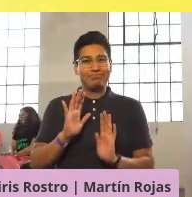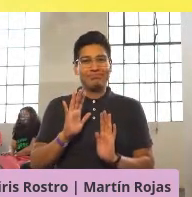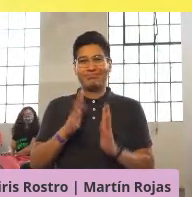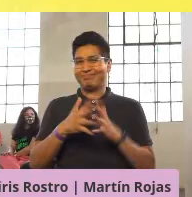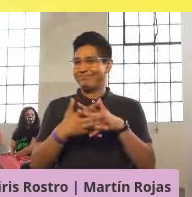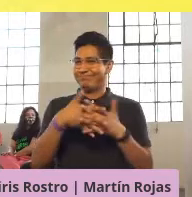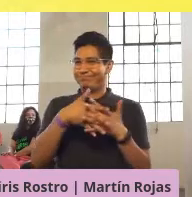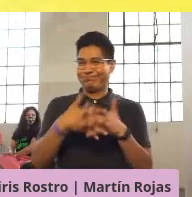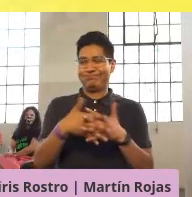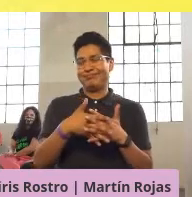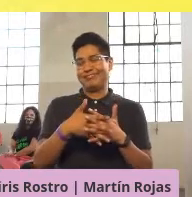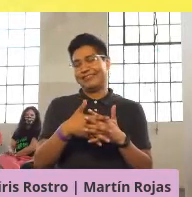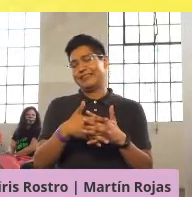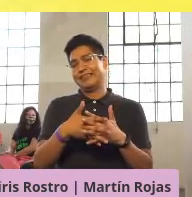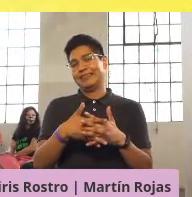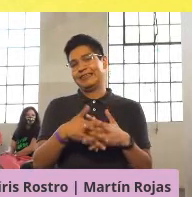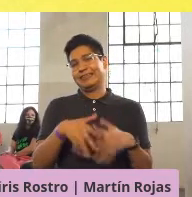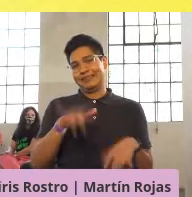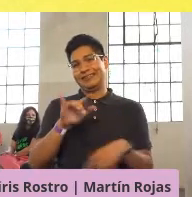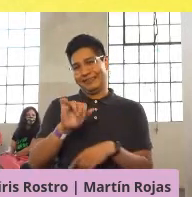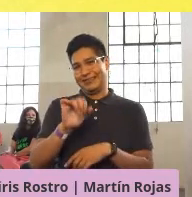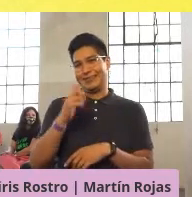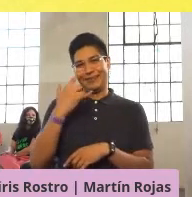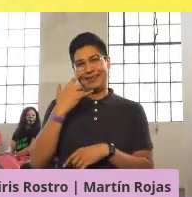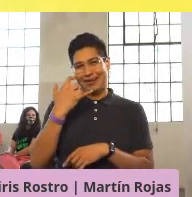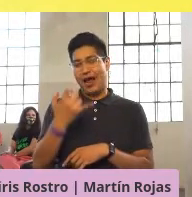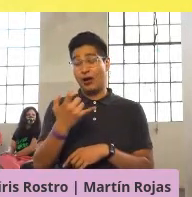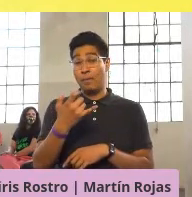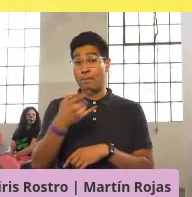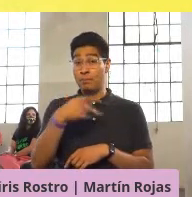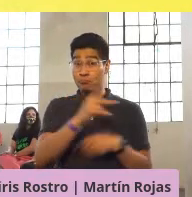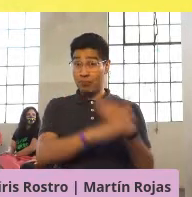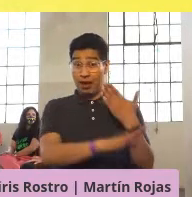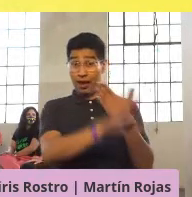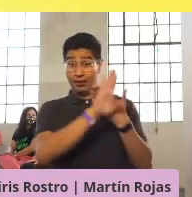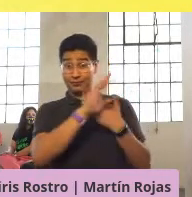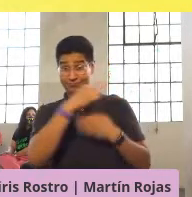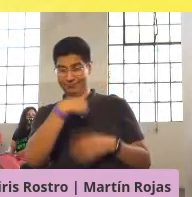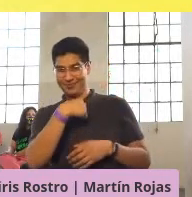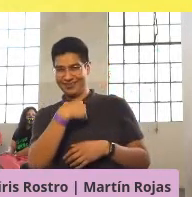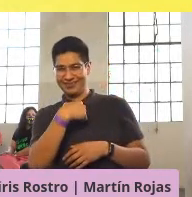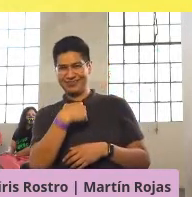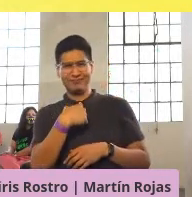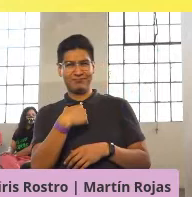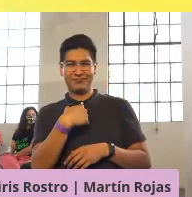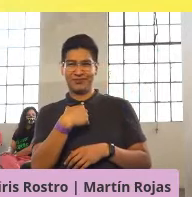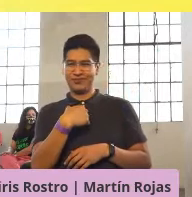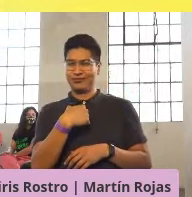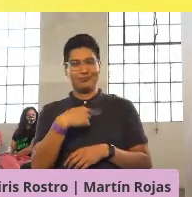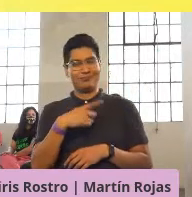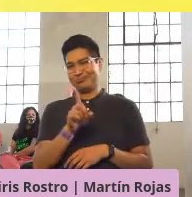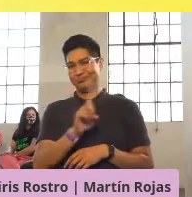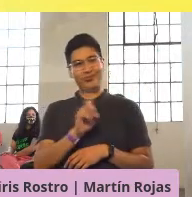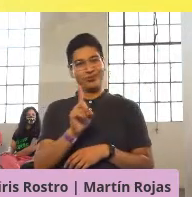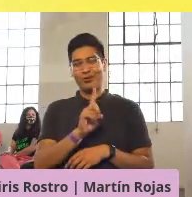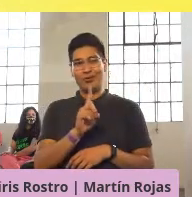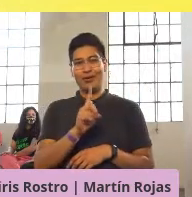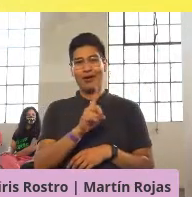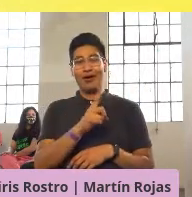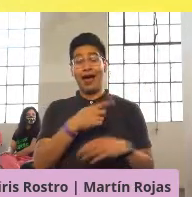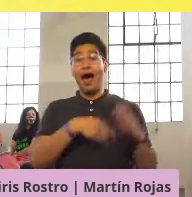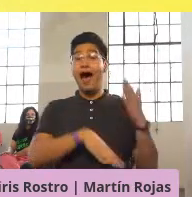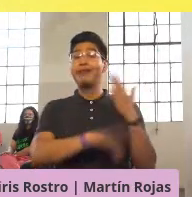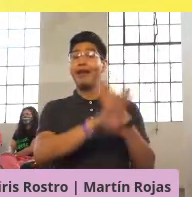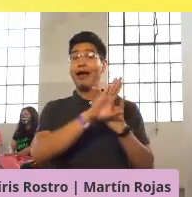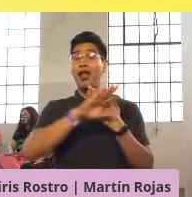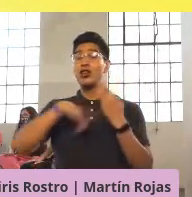de todo. Sí, pero si entiendes que no me están atacando a mí el Oviedo como jalisciense, bla, bla, bla, no, sino a